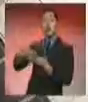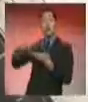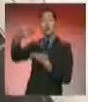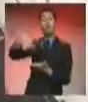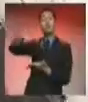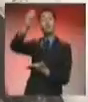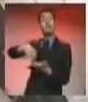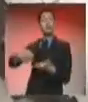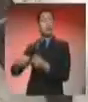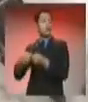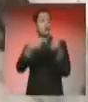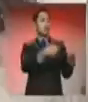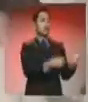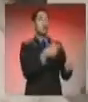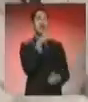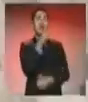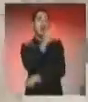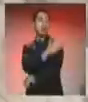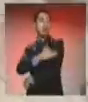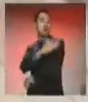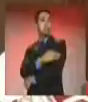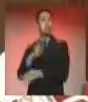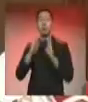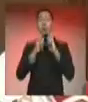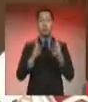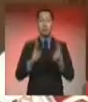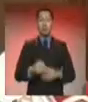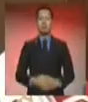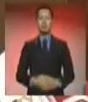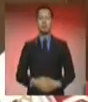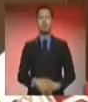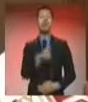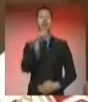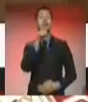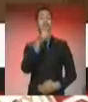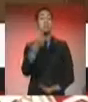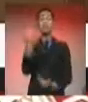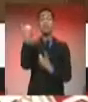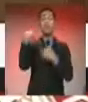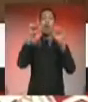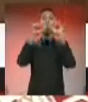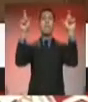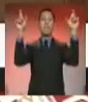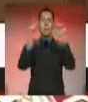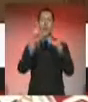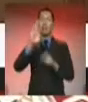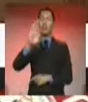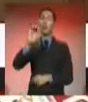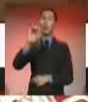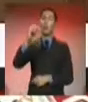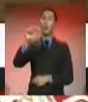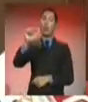Toachi Pilatón, respondió: La empresa pública Toachi Pilatón, en aquel entonces